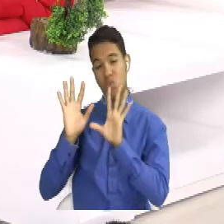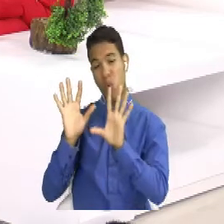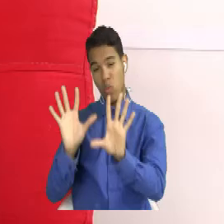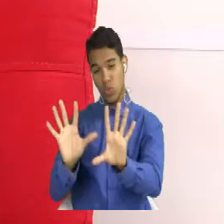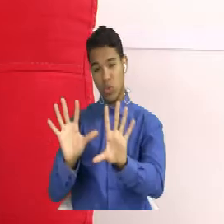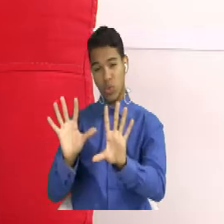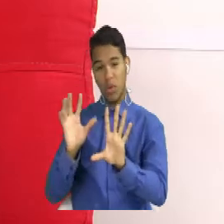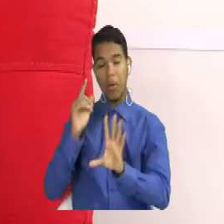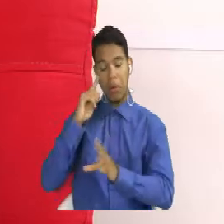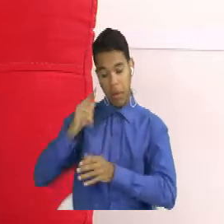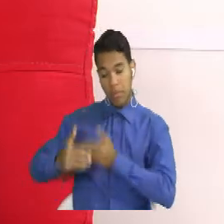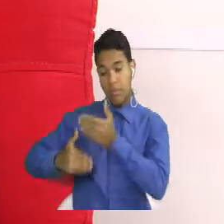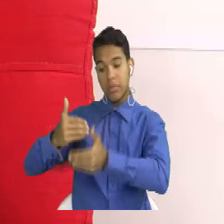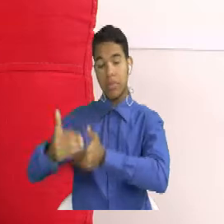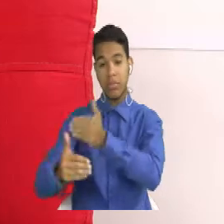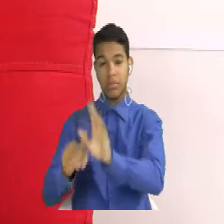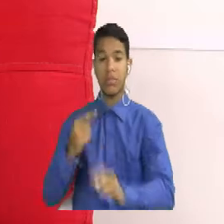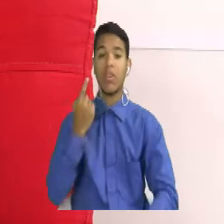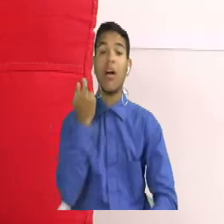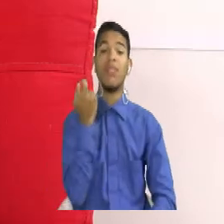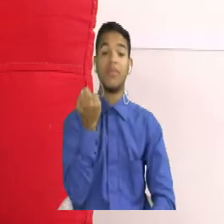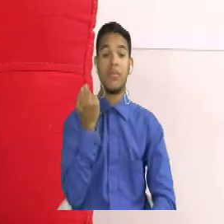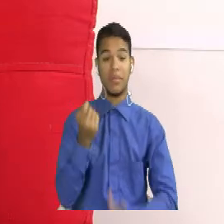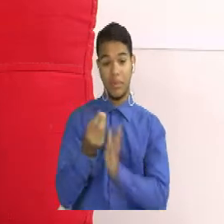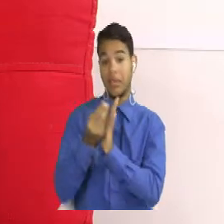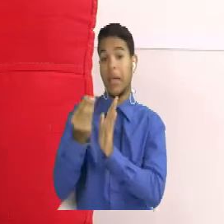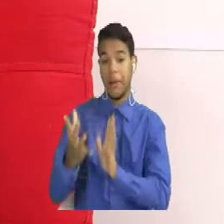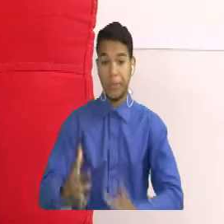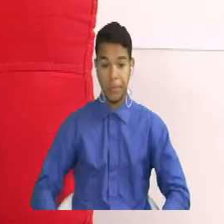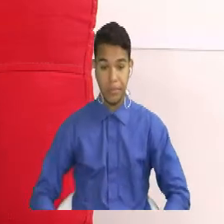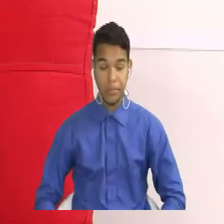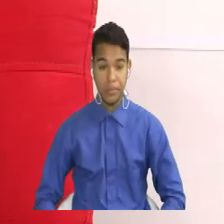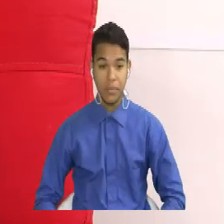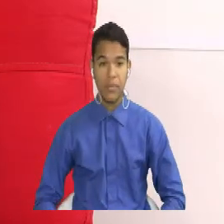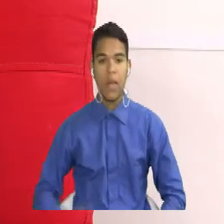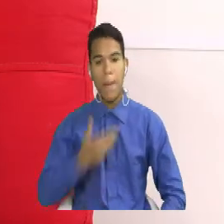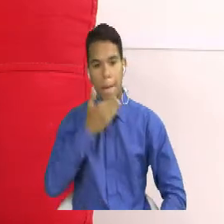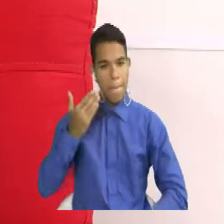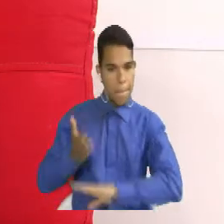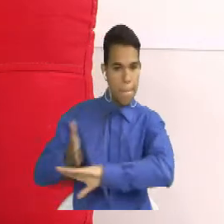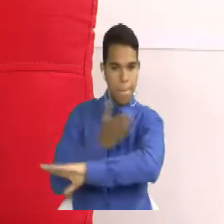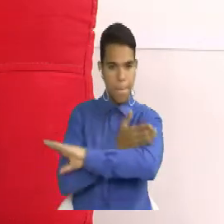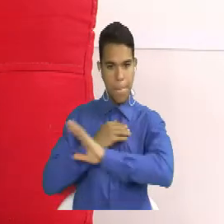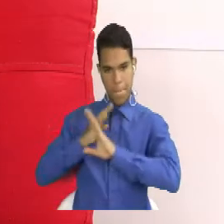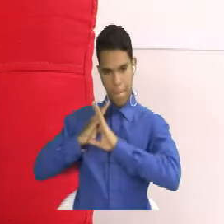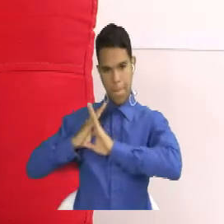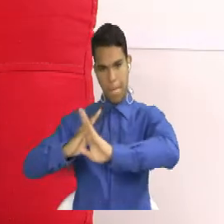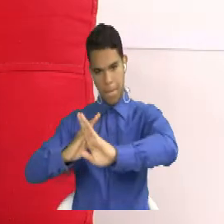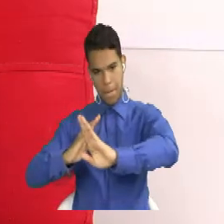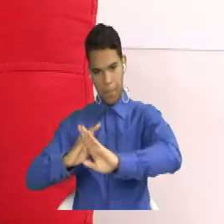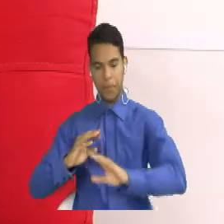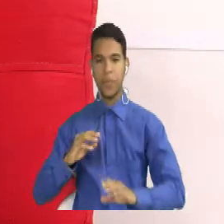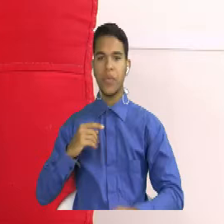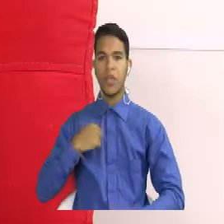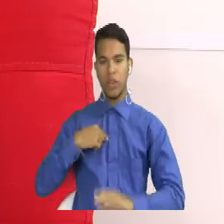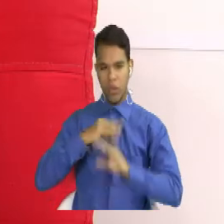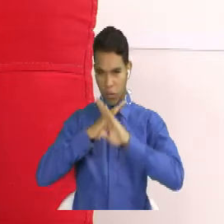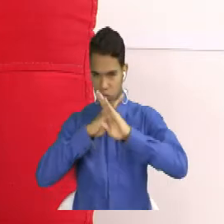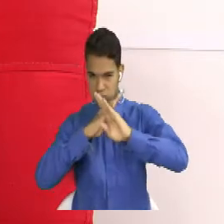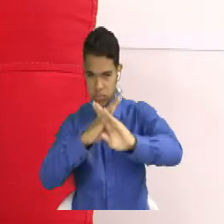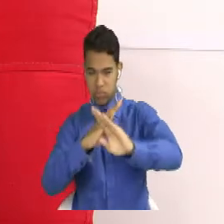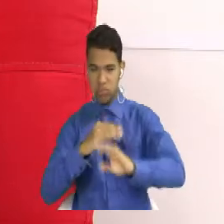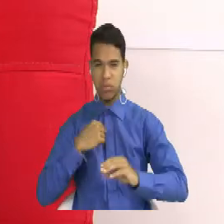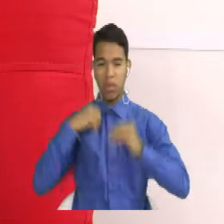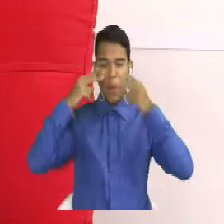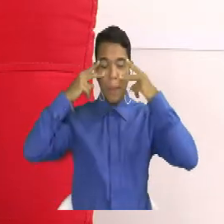avanzado y mucho más delicado y hasta costoso. Entonces, lo mejor es la prevención. para evitar este tipo de apariciones de las patas de